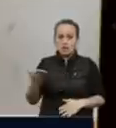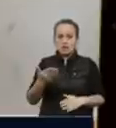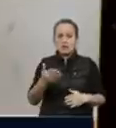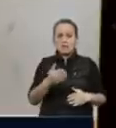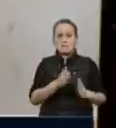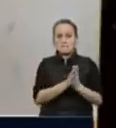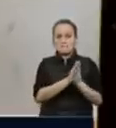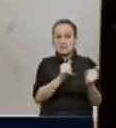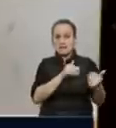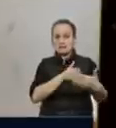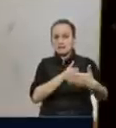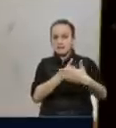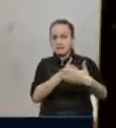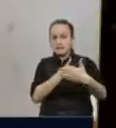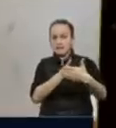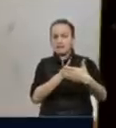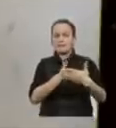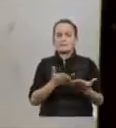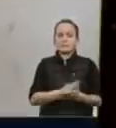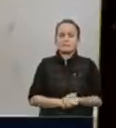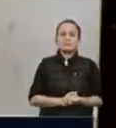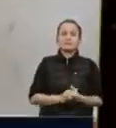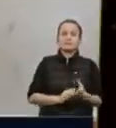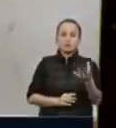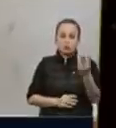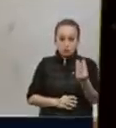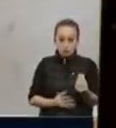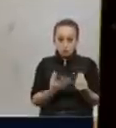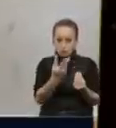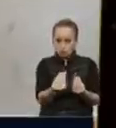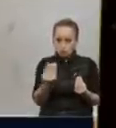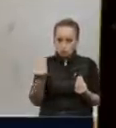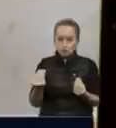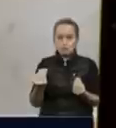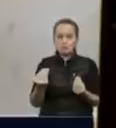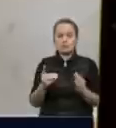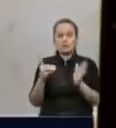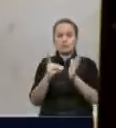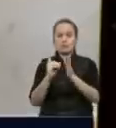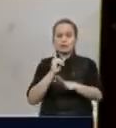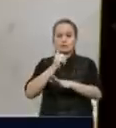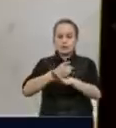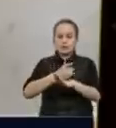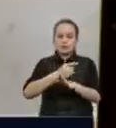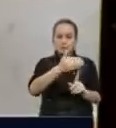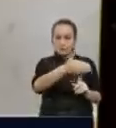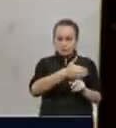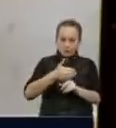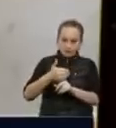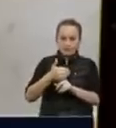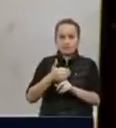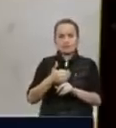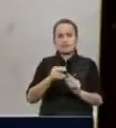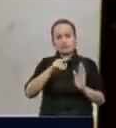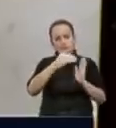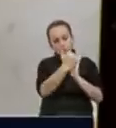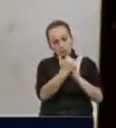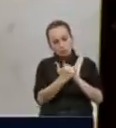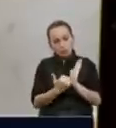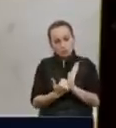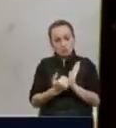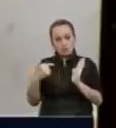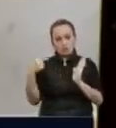amenazas. Y en cuanto a grupos cobijados por los decretos del cese, de conformidad con los protocolos